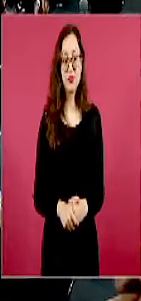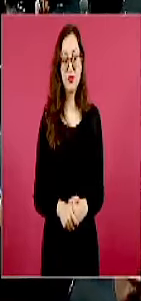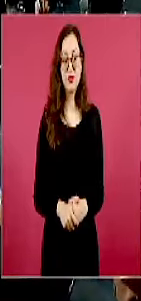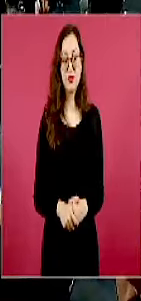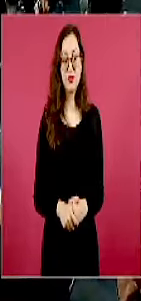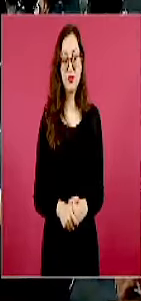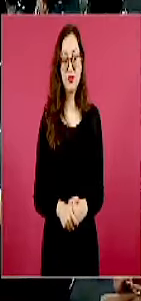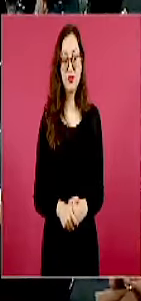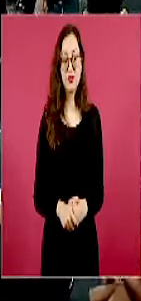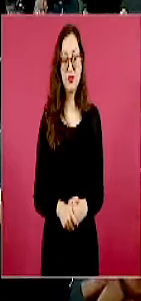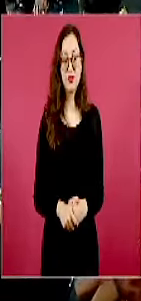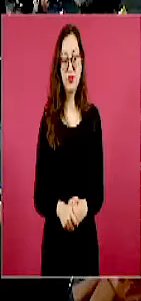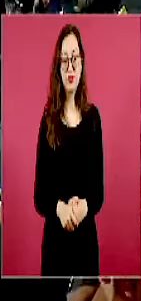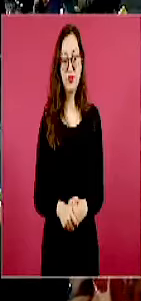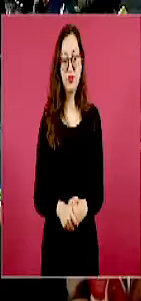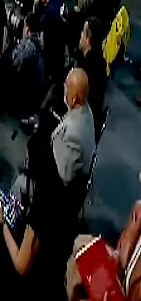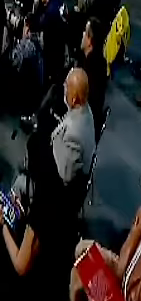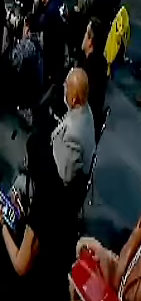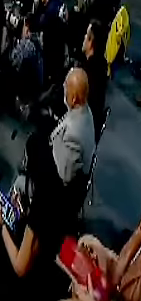desayunar